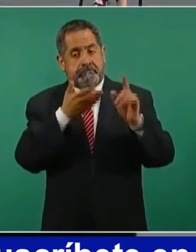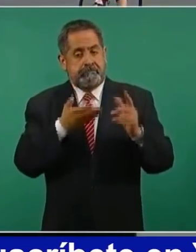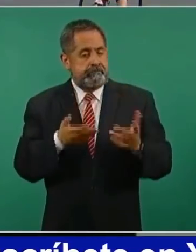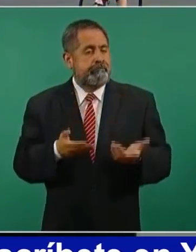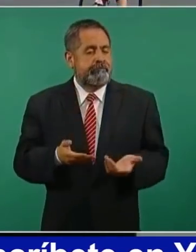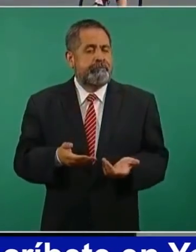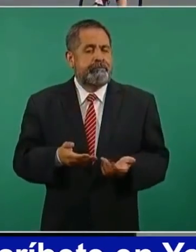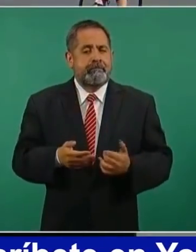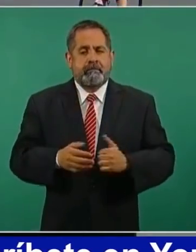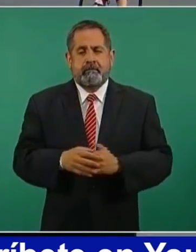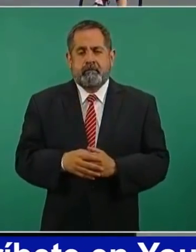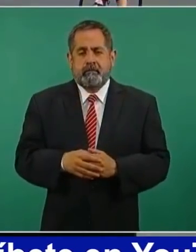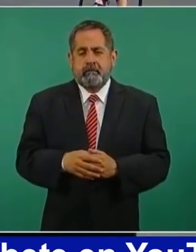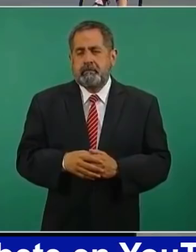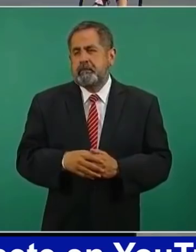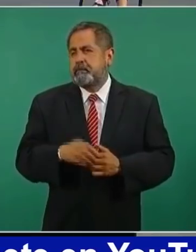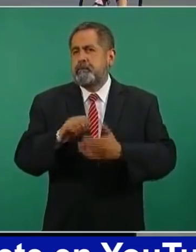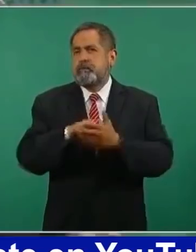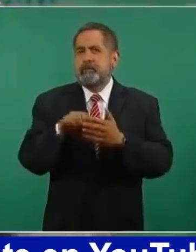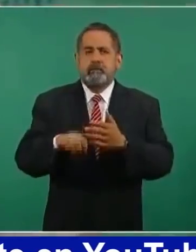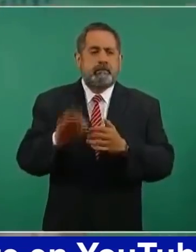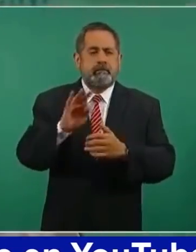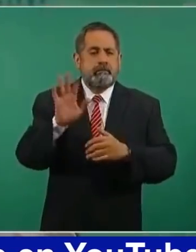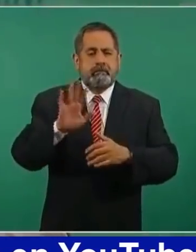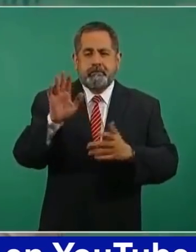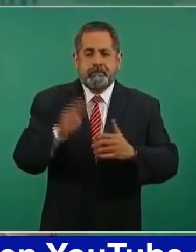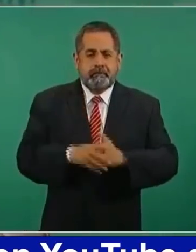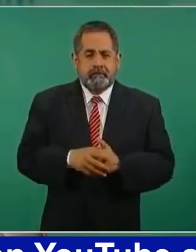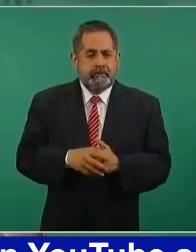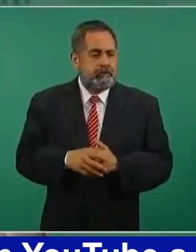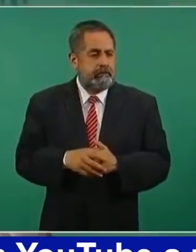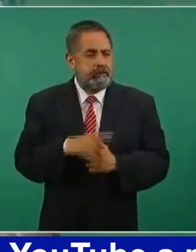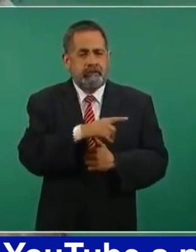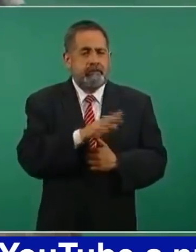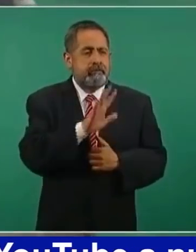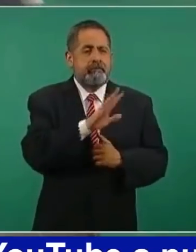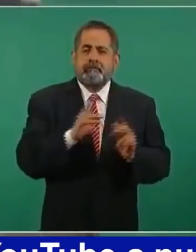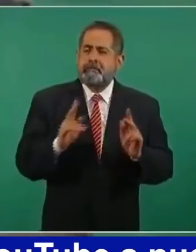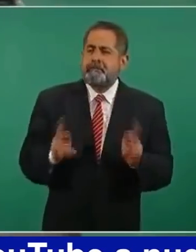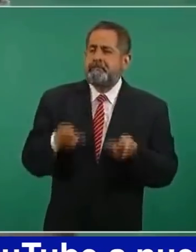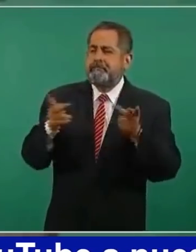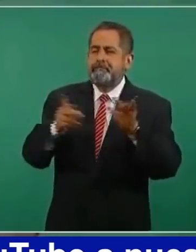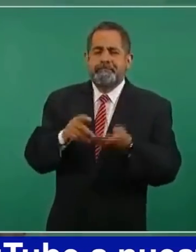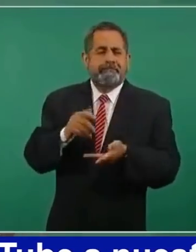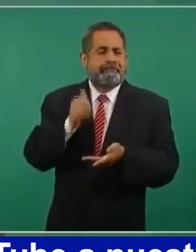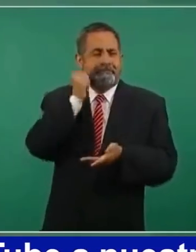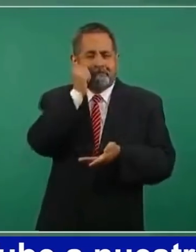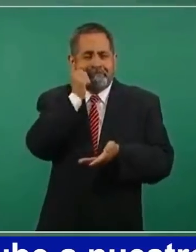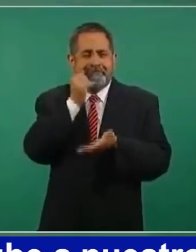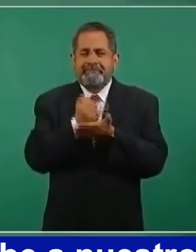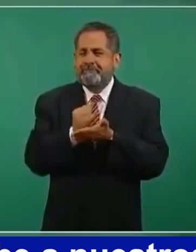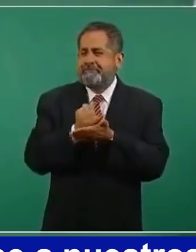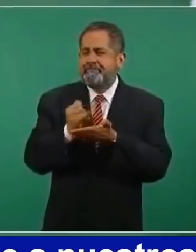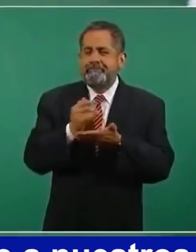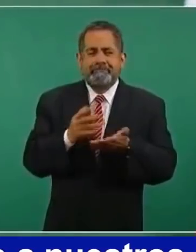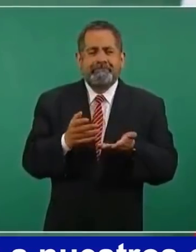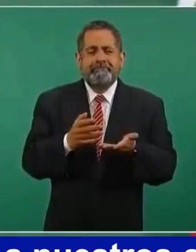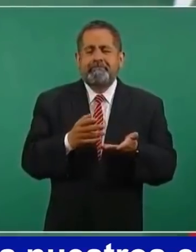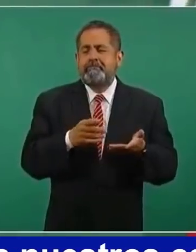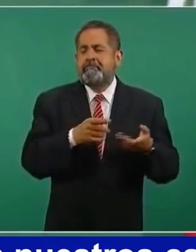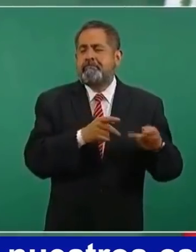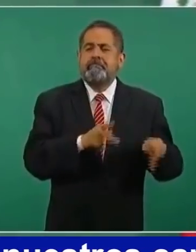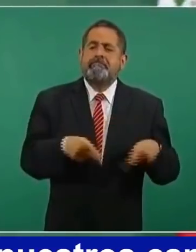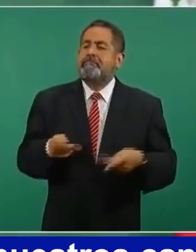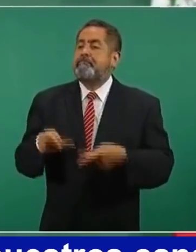O sea, como si se tratara de vender un detergente, un producto chatarra,